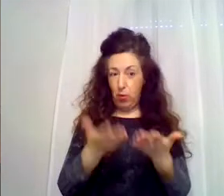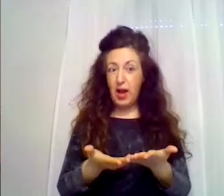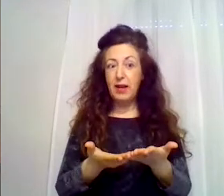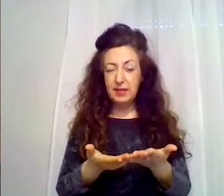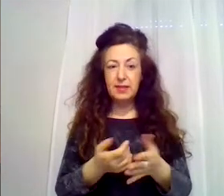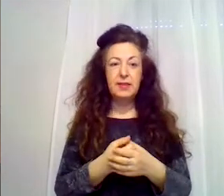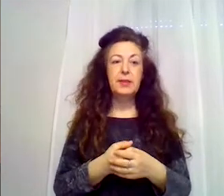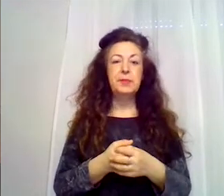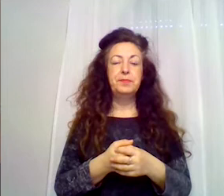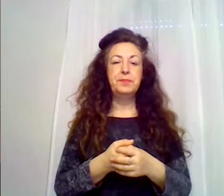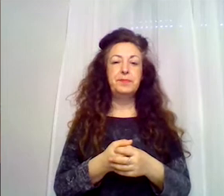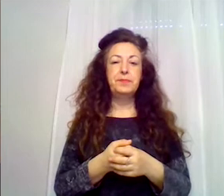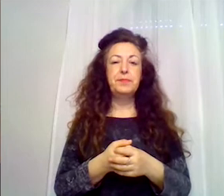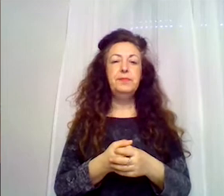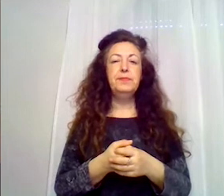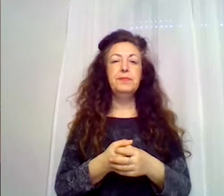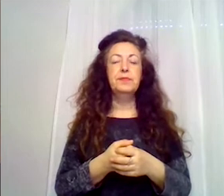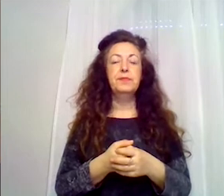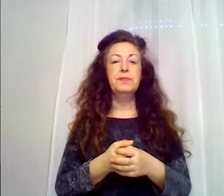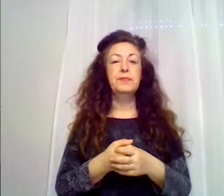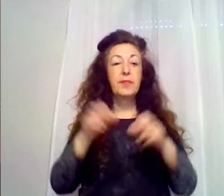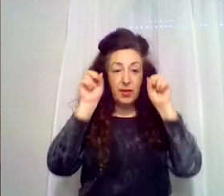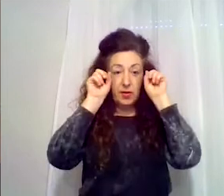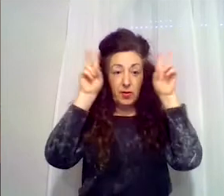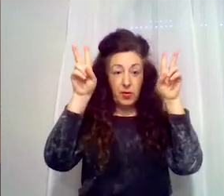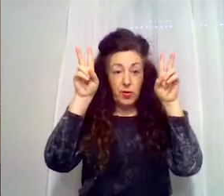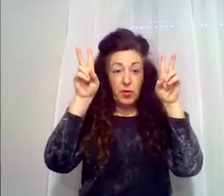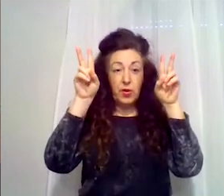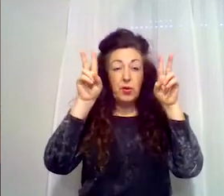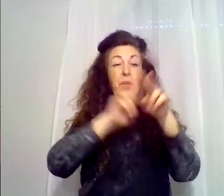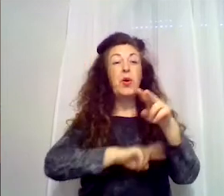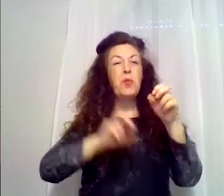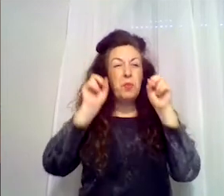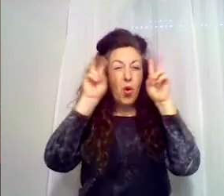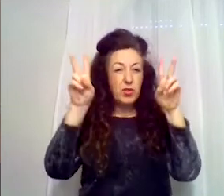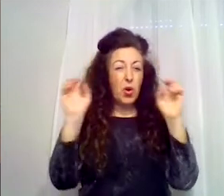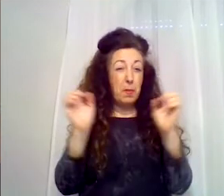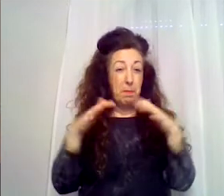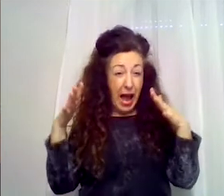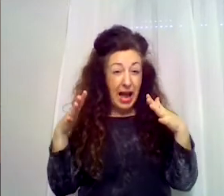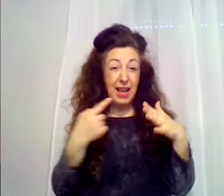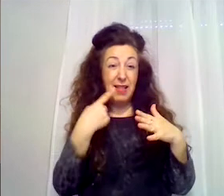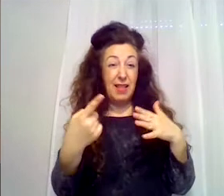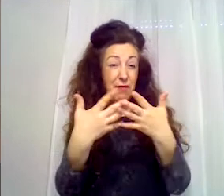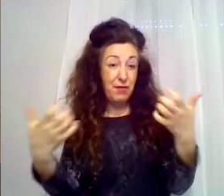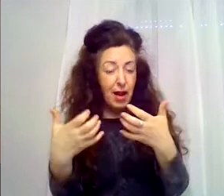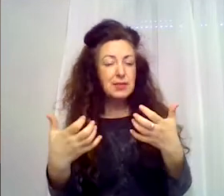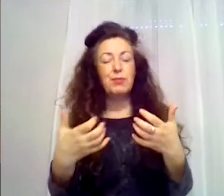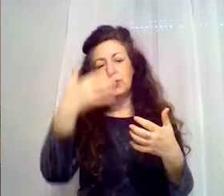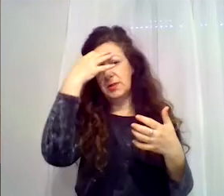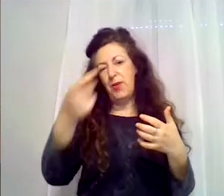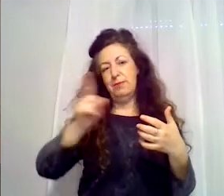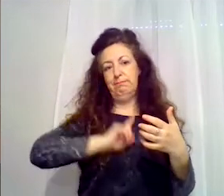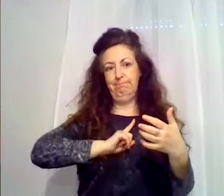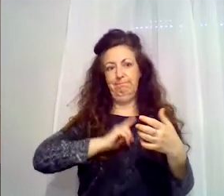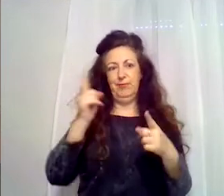de juegos, lo que realmente estaba, mejor dicho, otro tipo de milagros, lo que estaban haciendo en realidad eran juegos de magia,